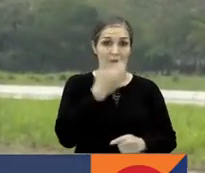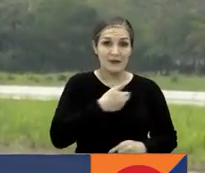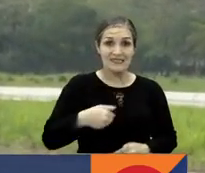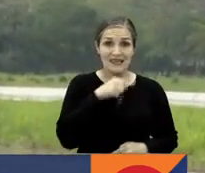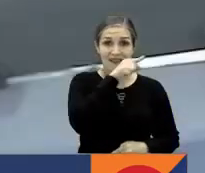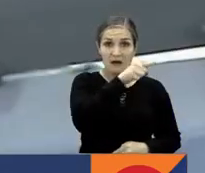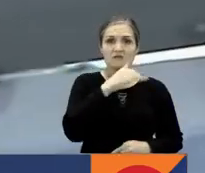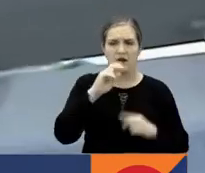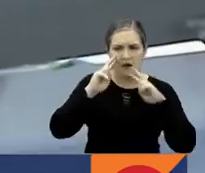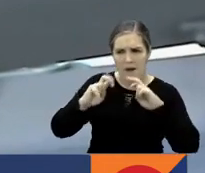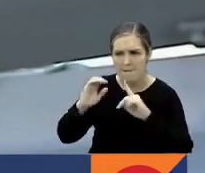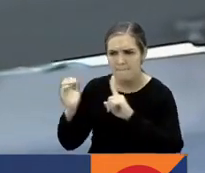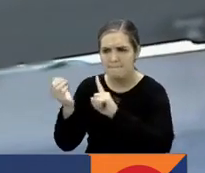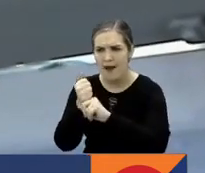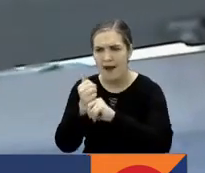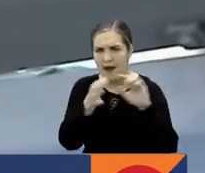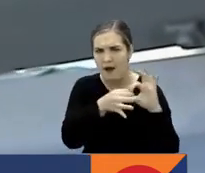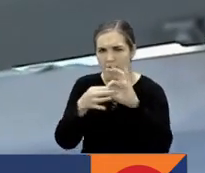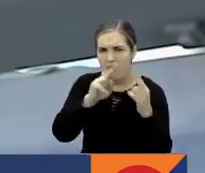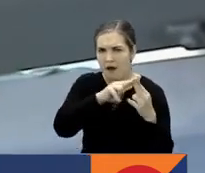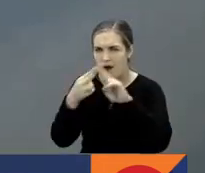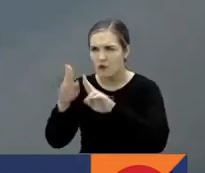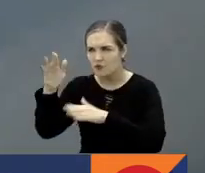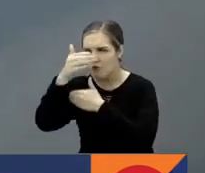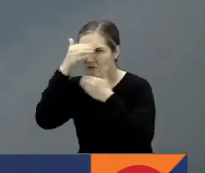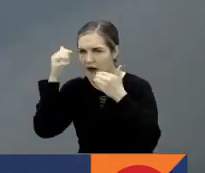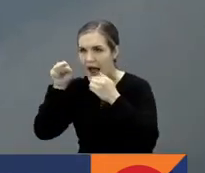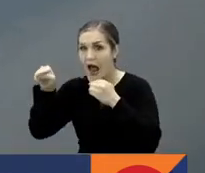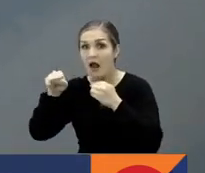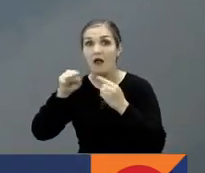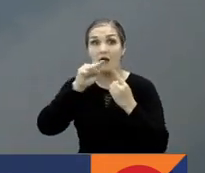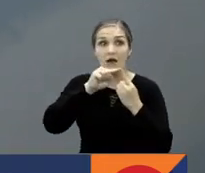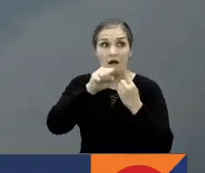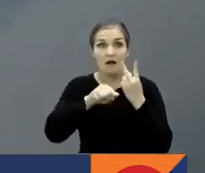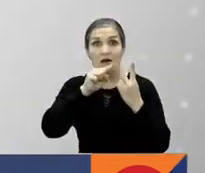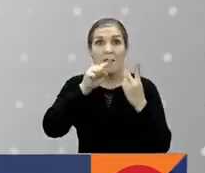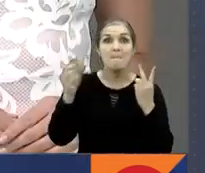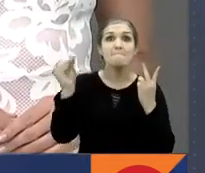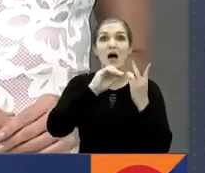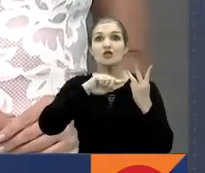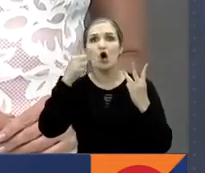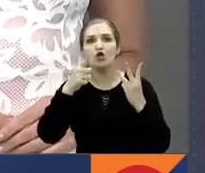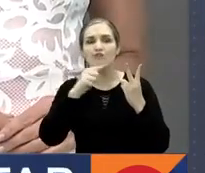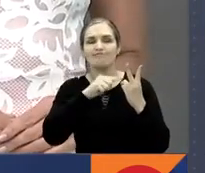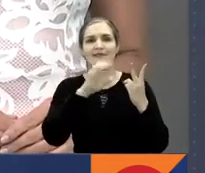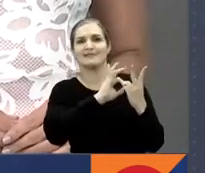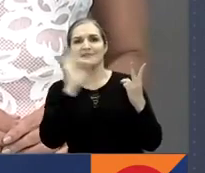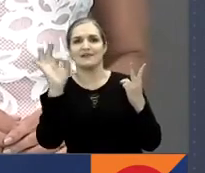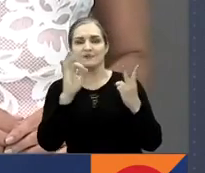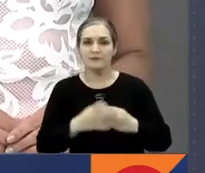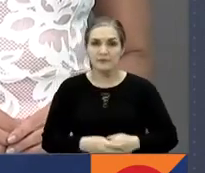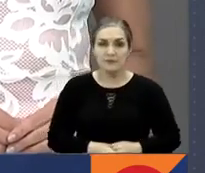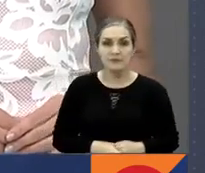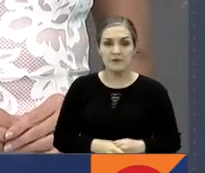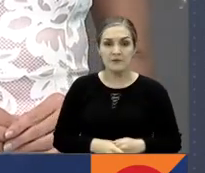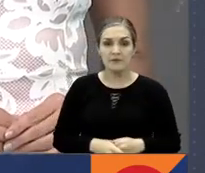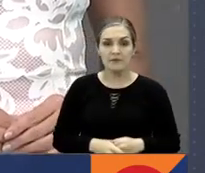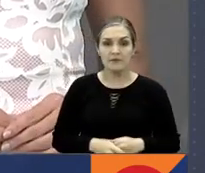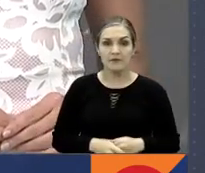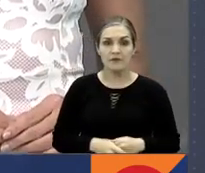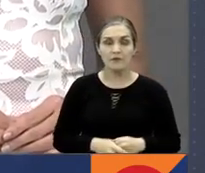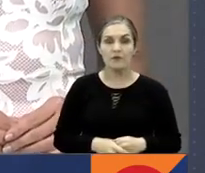las disidencias de las FARC tenían planeado otro ataque contra el primer mandatario. Fallo del Consejo de Estado sobre